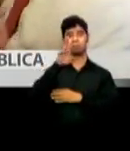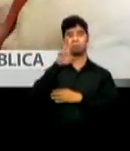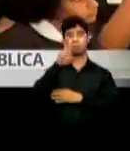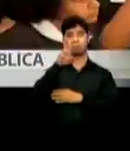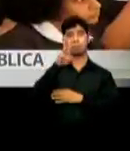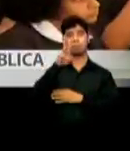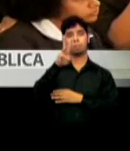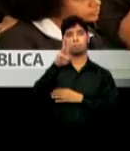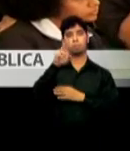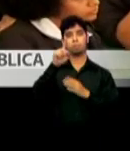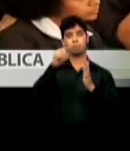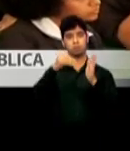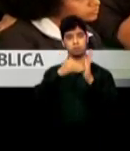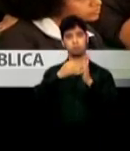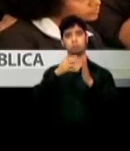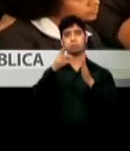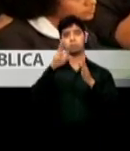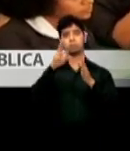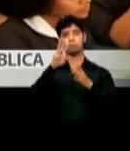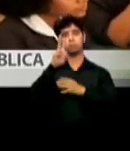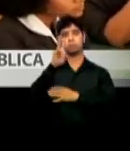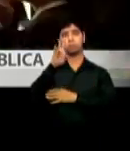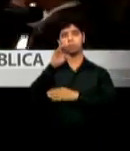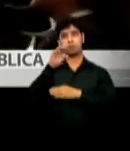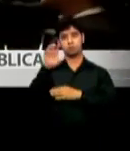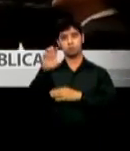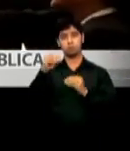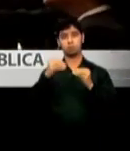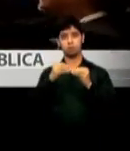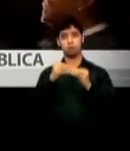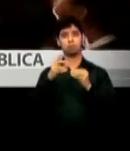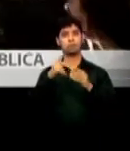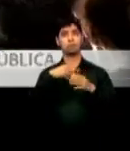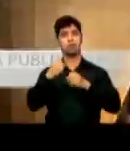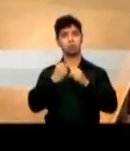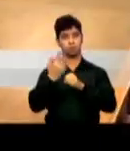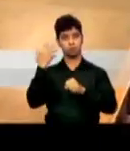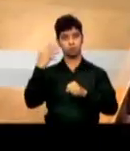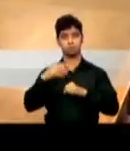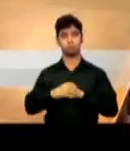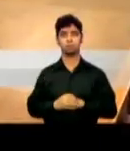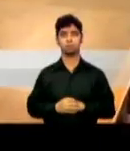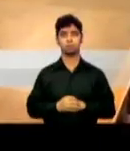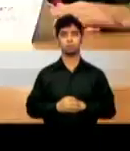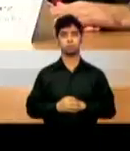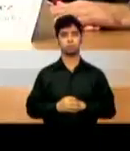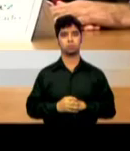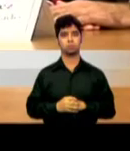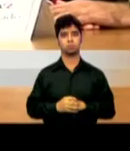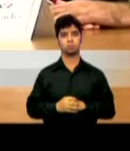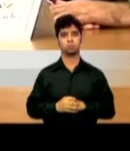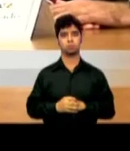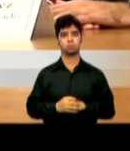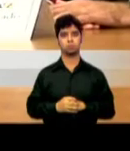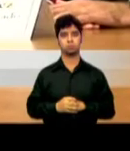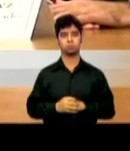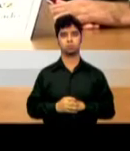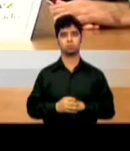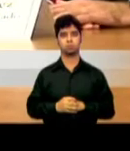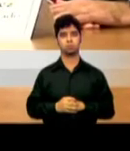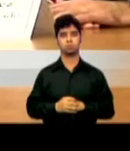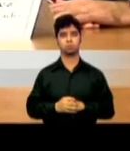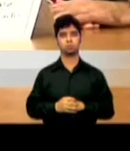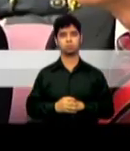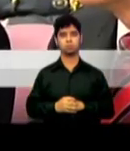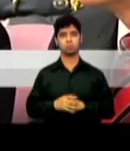unos 367 jóvenes más que el año anterior. En otros temas, con la misión de unir esfuerzos